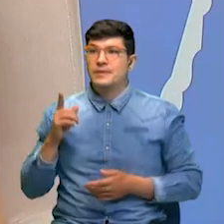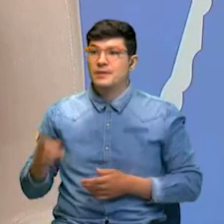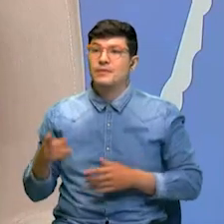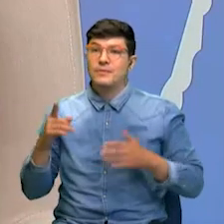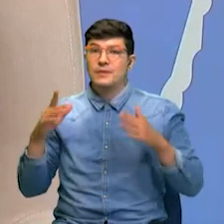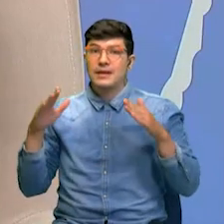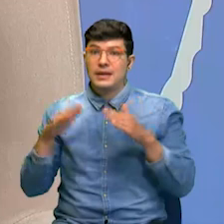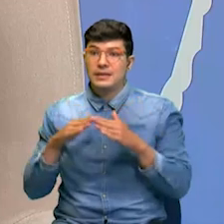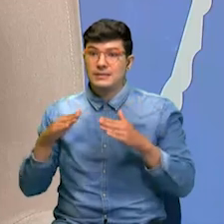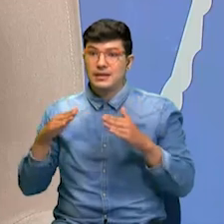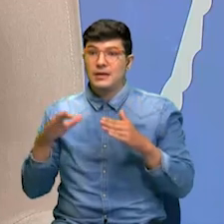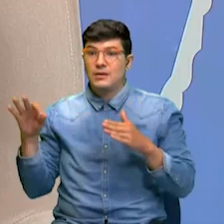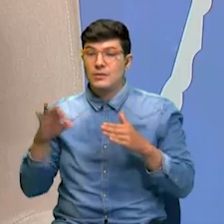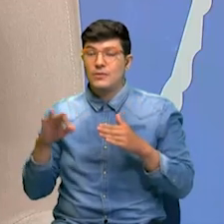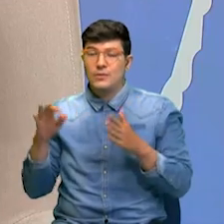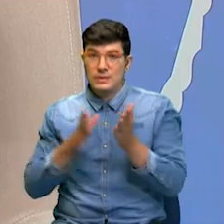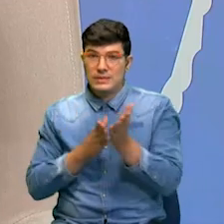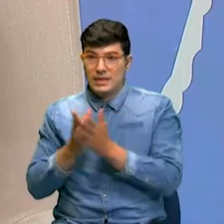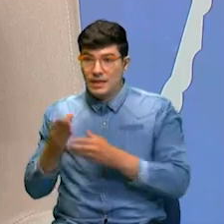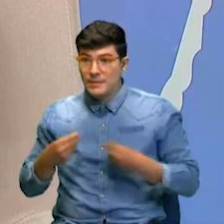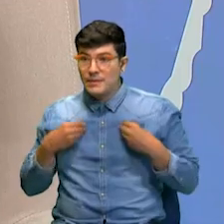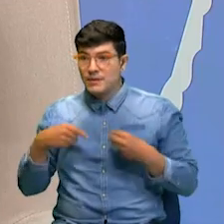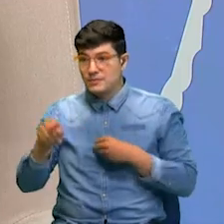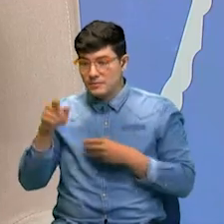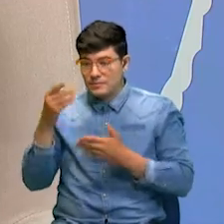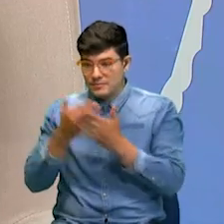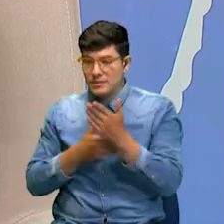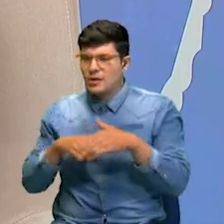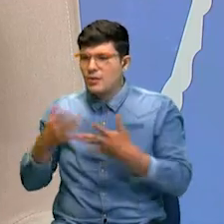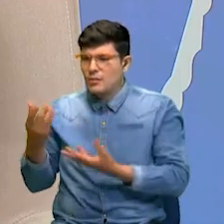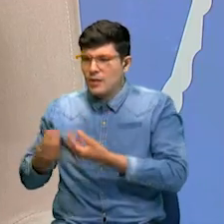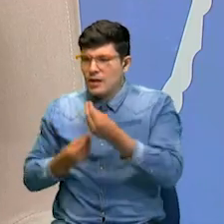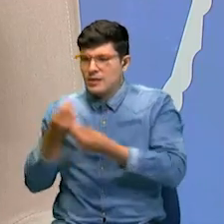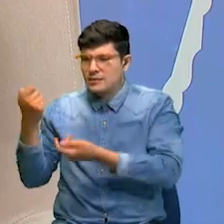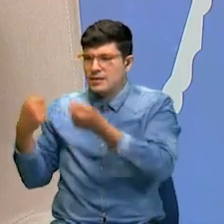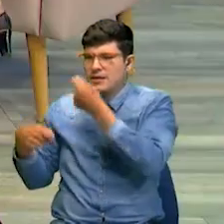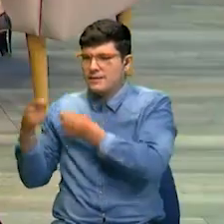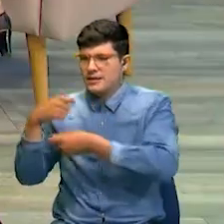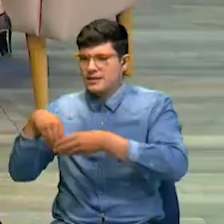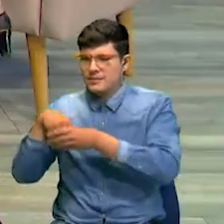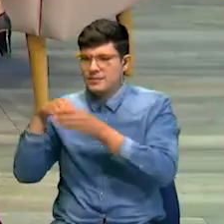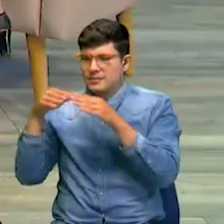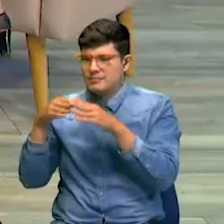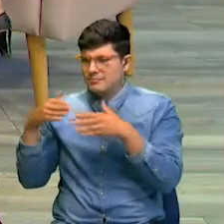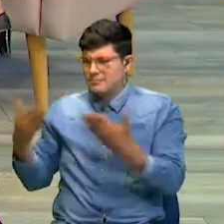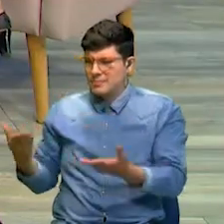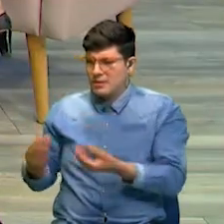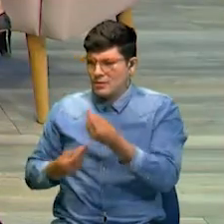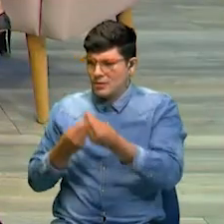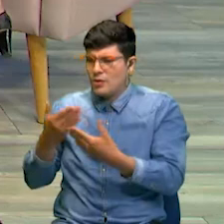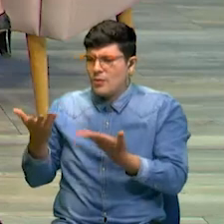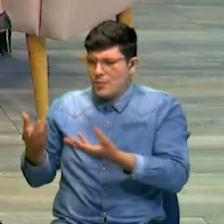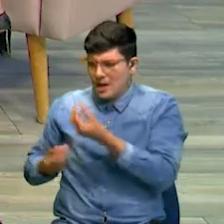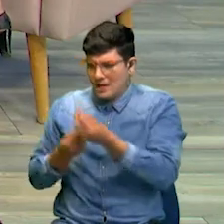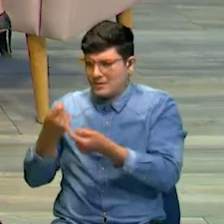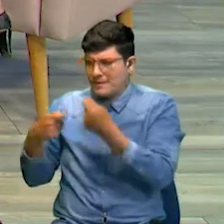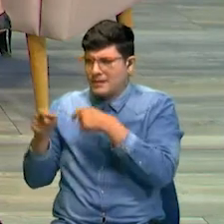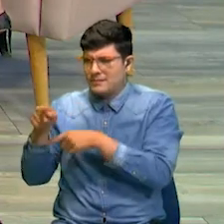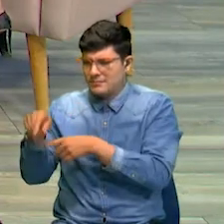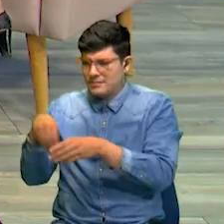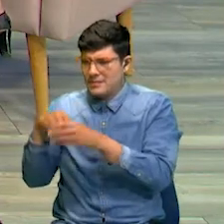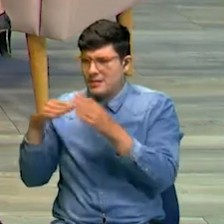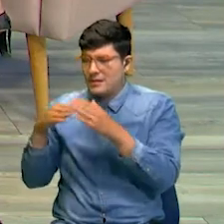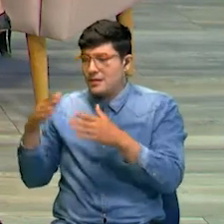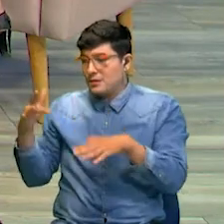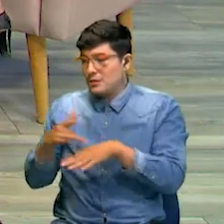los papeles, en el registro. Entonces, ¿cómo hicieron para venderla? cómo hicieron para vender esa casa.